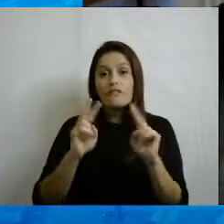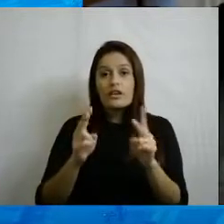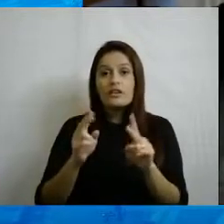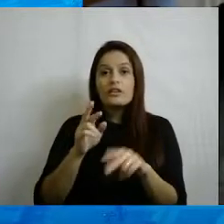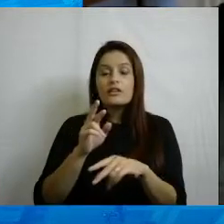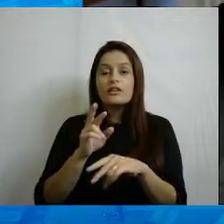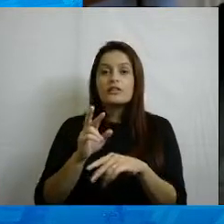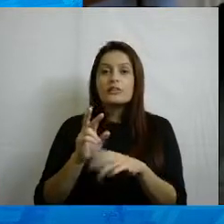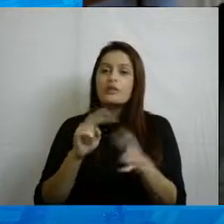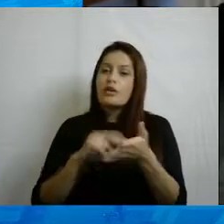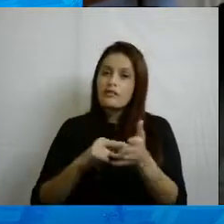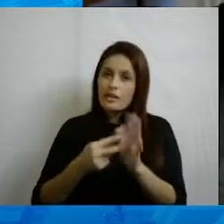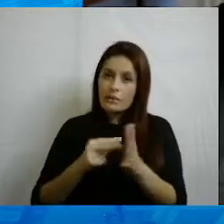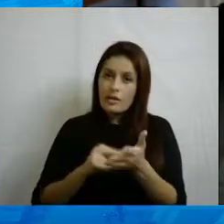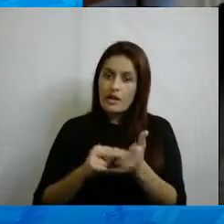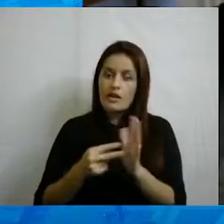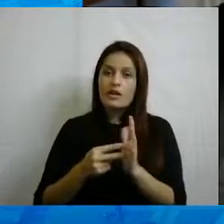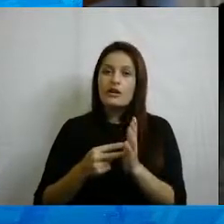situaciones